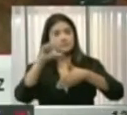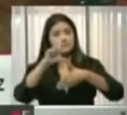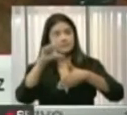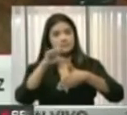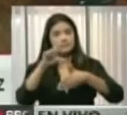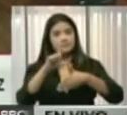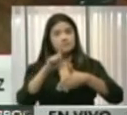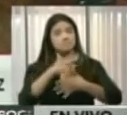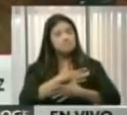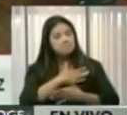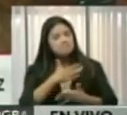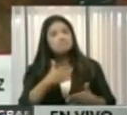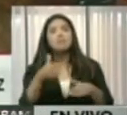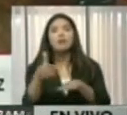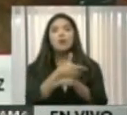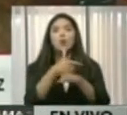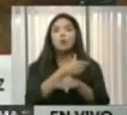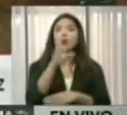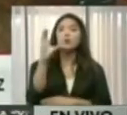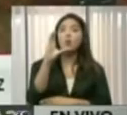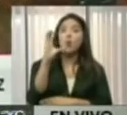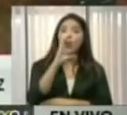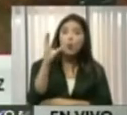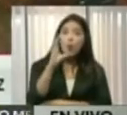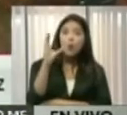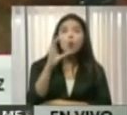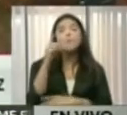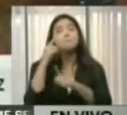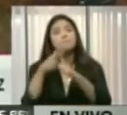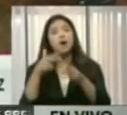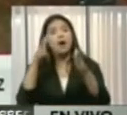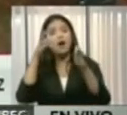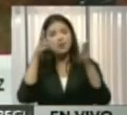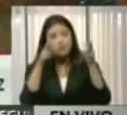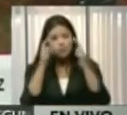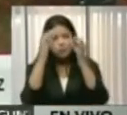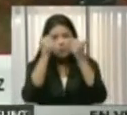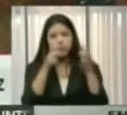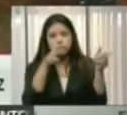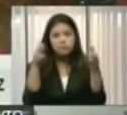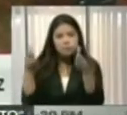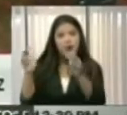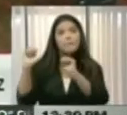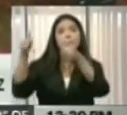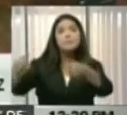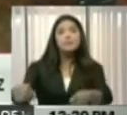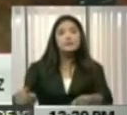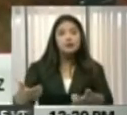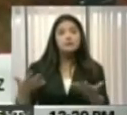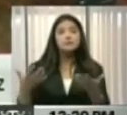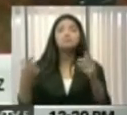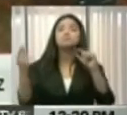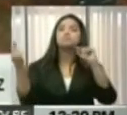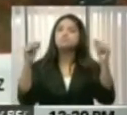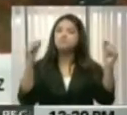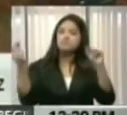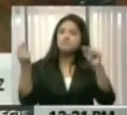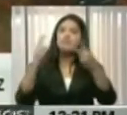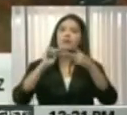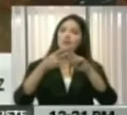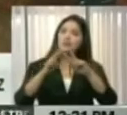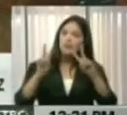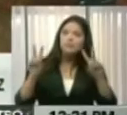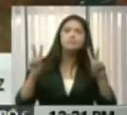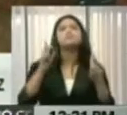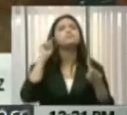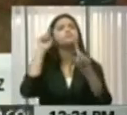la disposición del gobierno de Colombia y del Ejército de Liberación Nacional para iniciar los diálogos de paz con